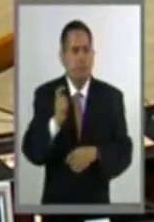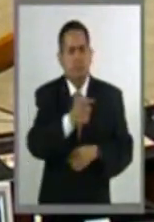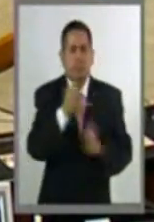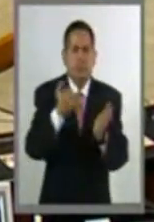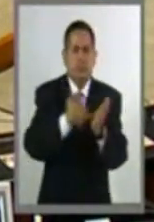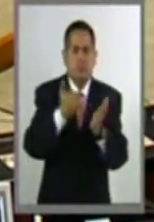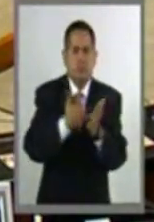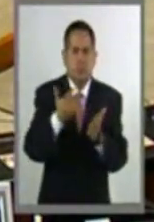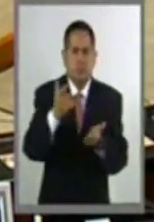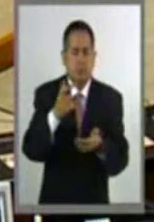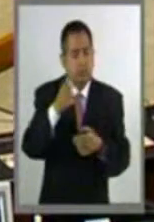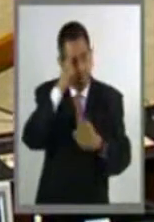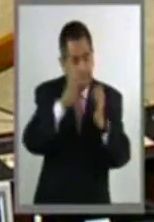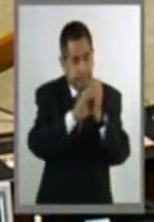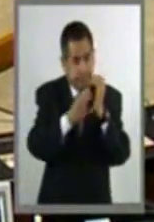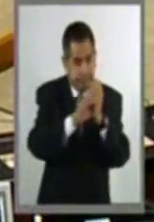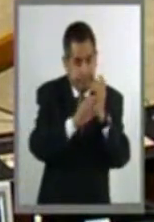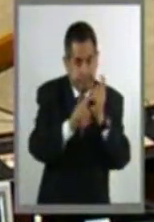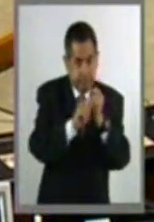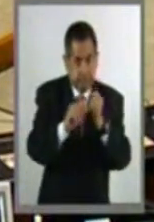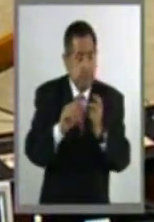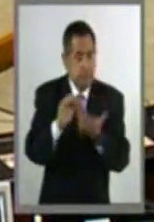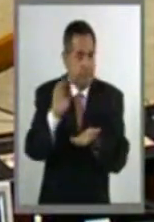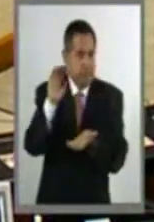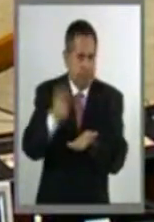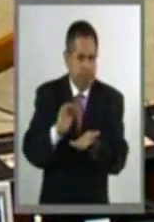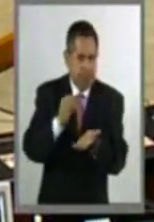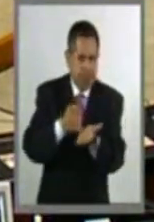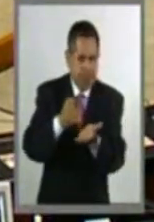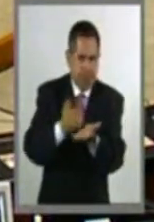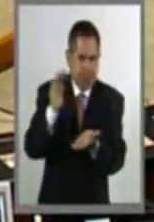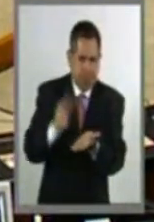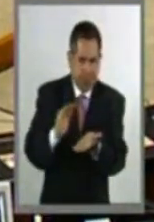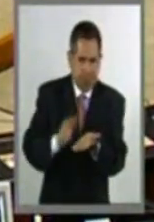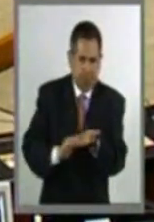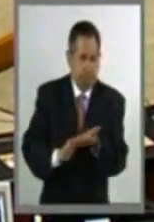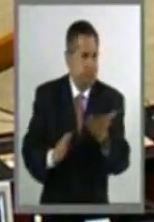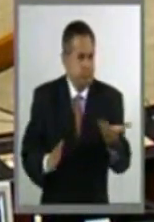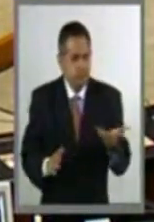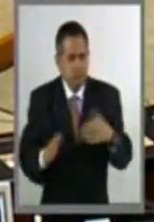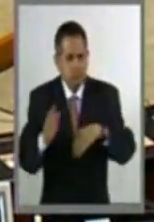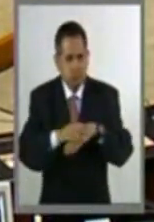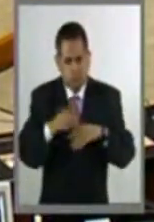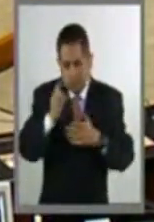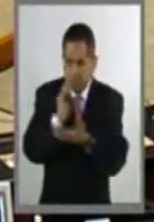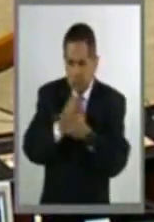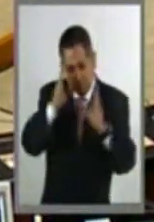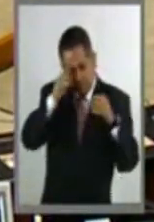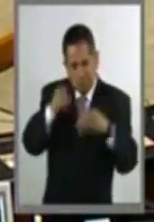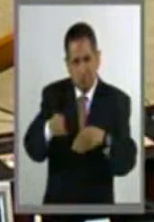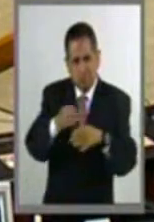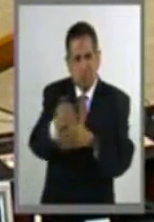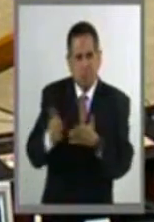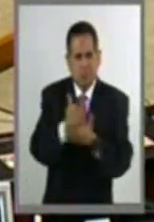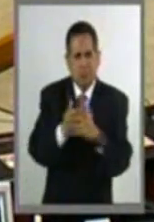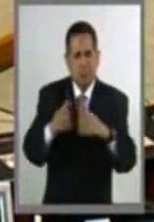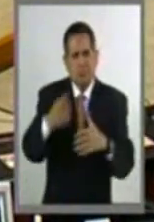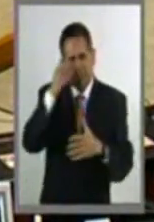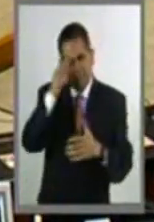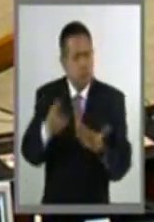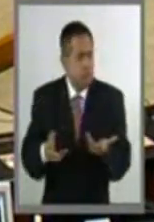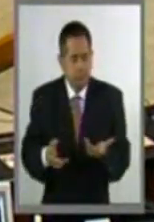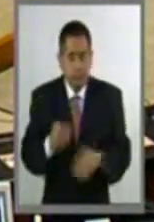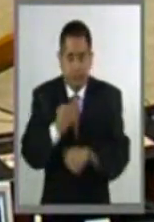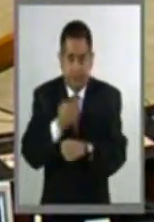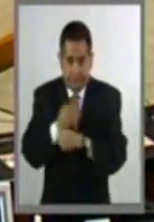impuestos por el pago del transporte escolar, que me parece además de discriminatorio porque va dirigido solamente a un sector de la población. Lo que